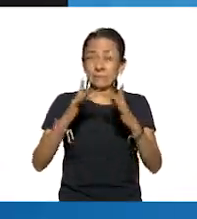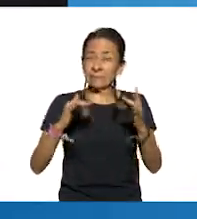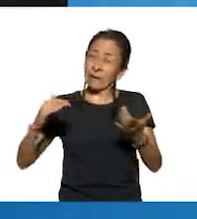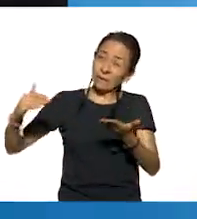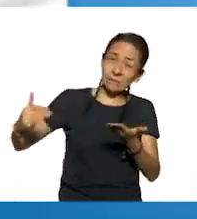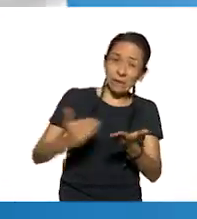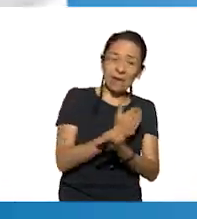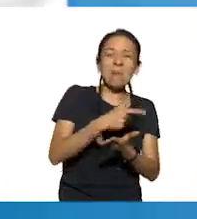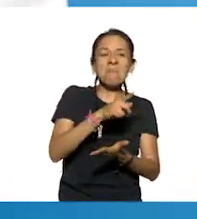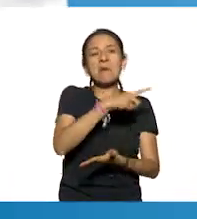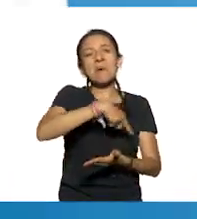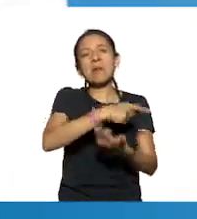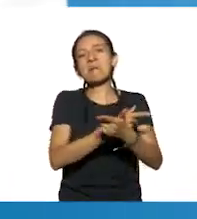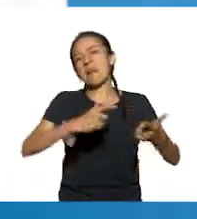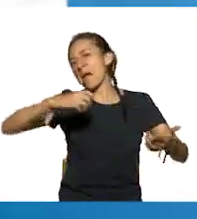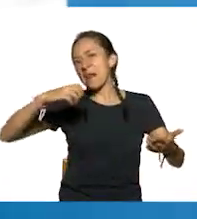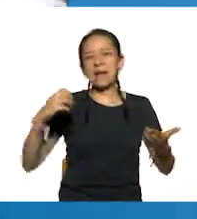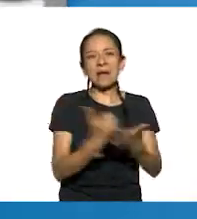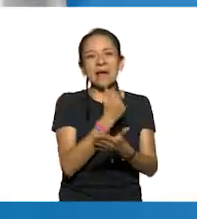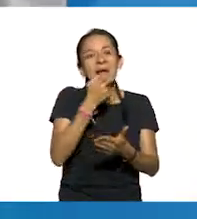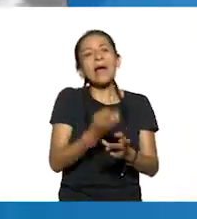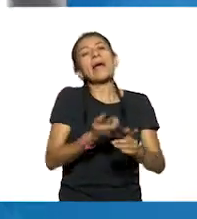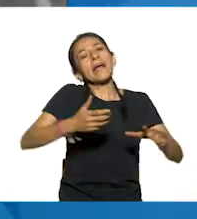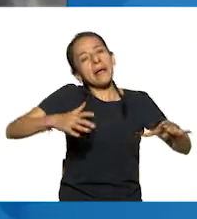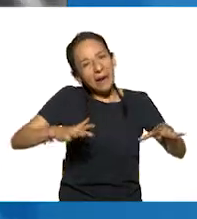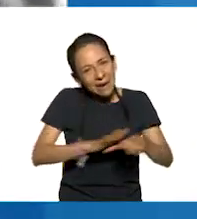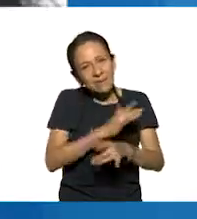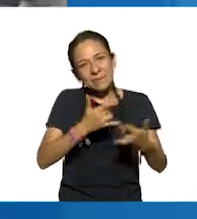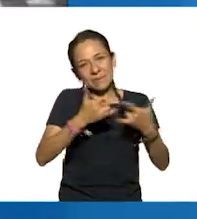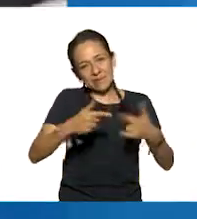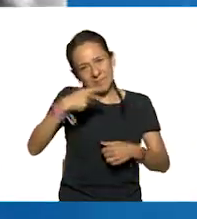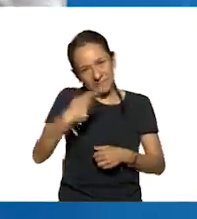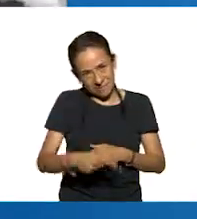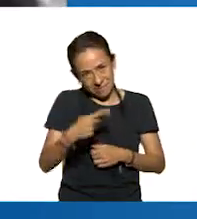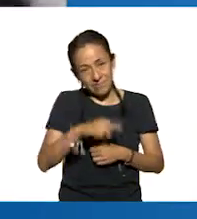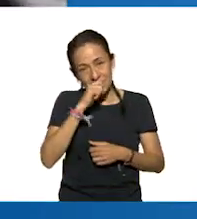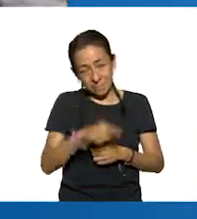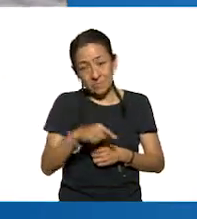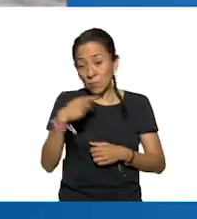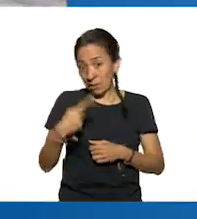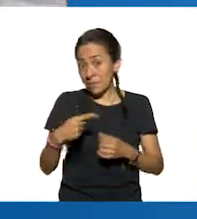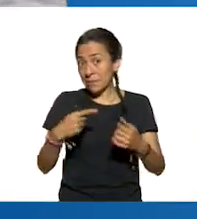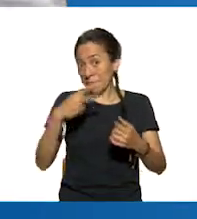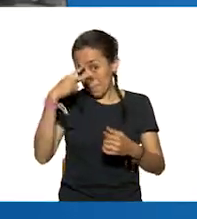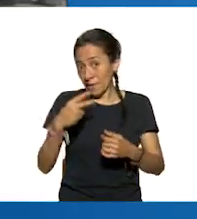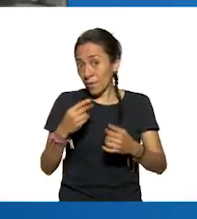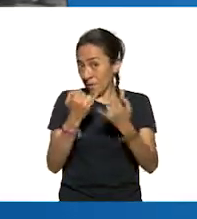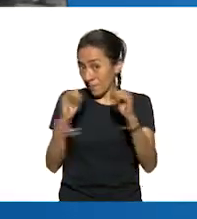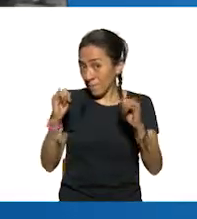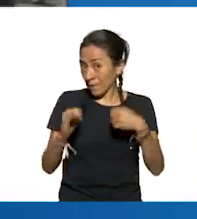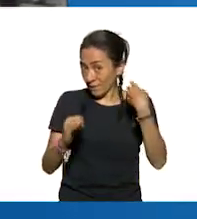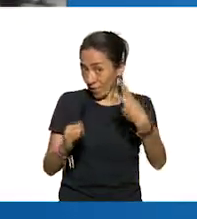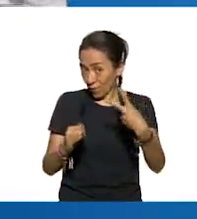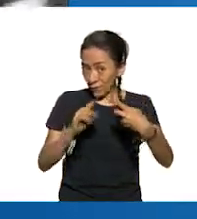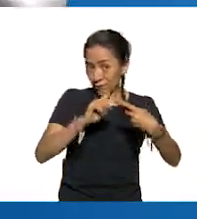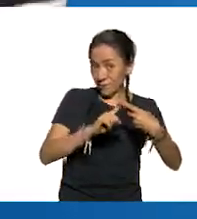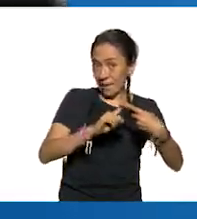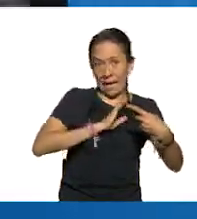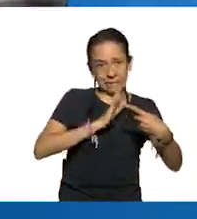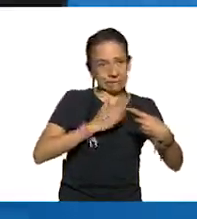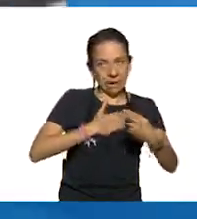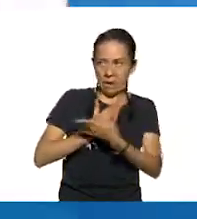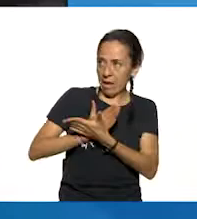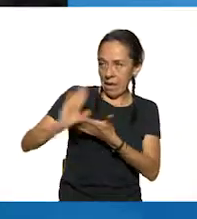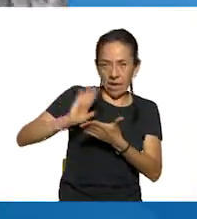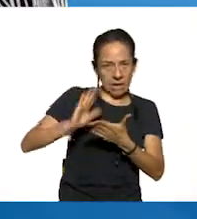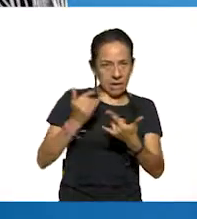a reescribir la historia nacional en esos términos. México tuvo dos independencias, la independencia de España y después la independencia